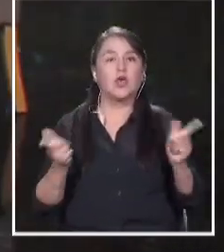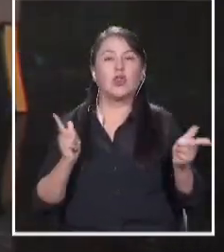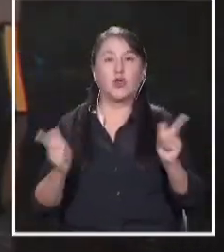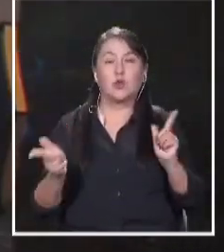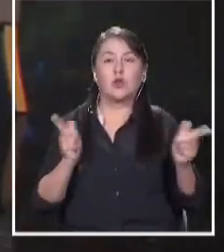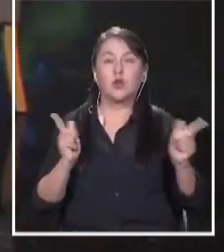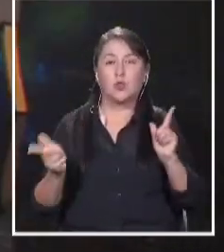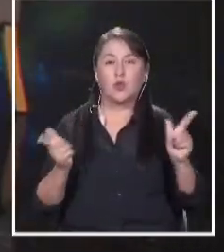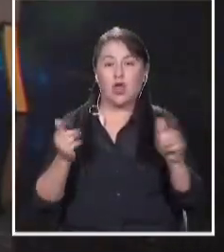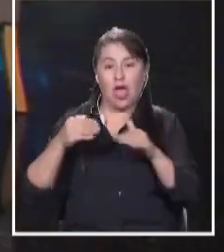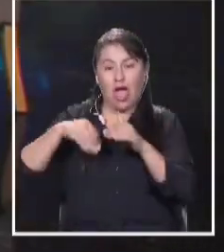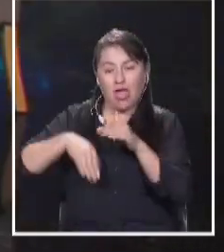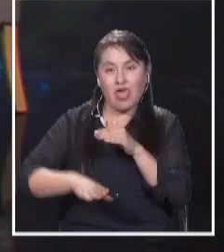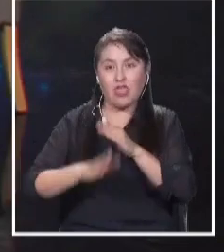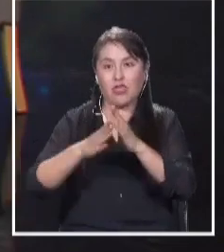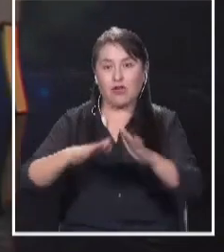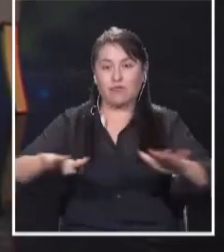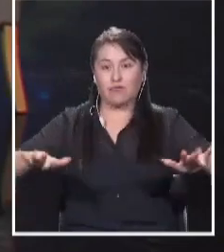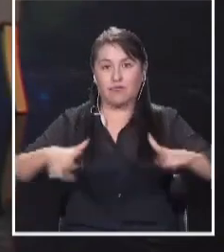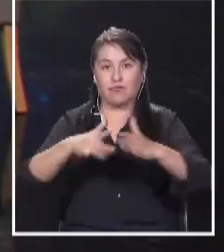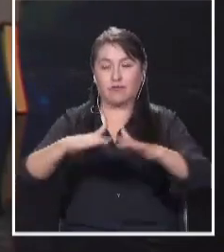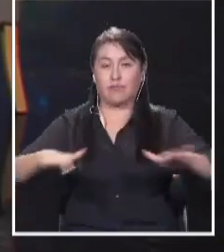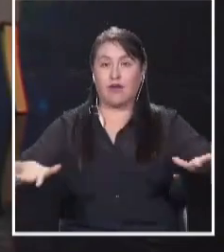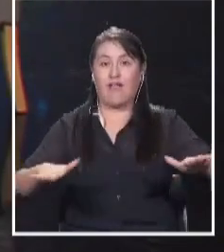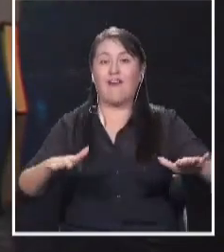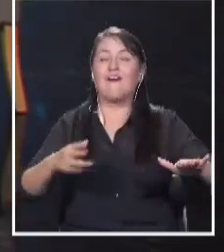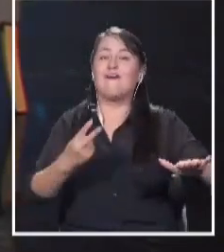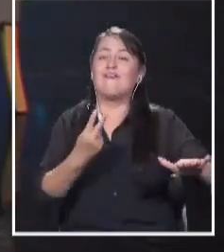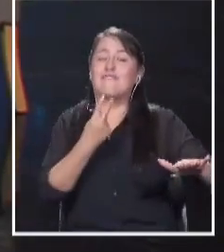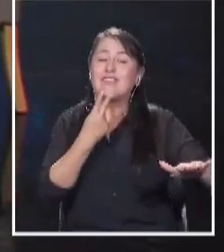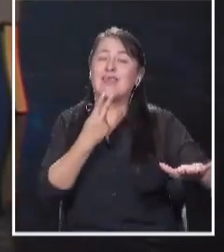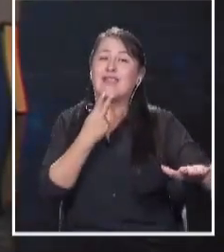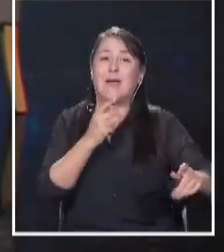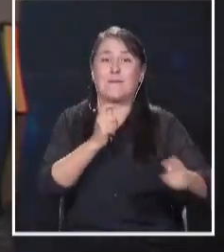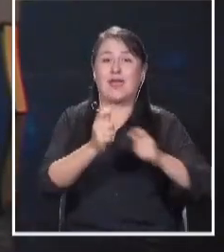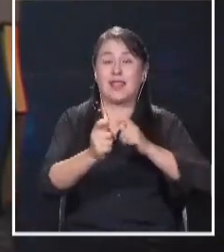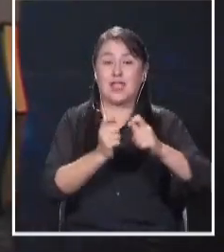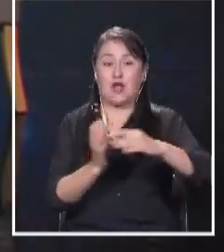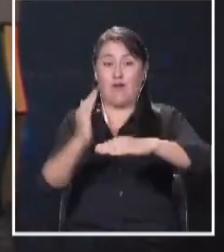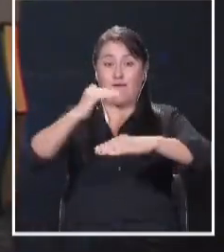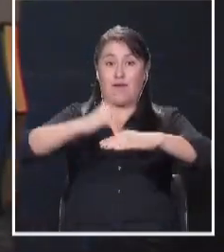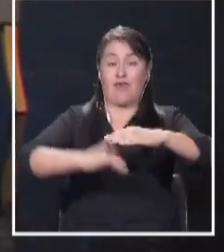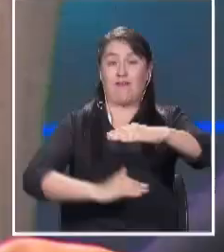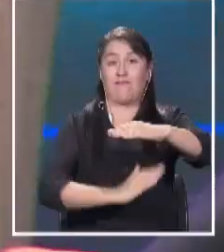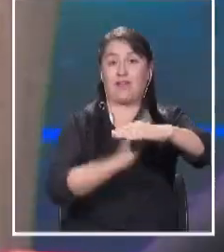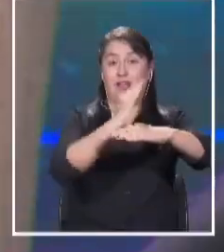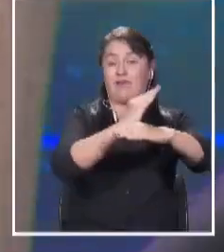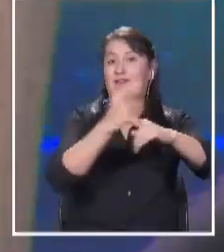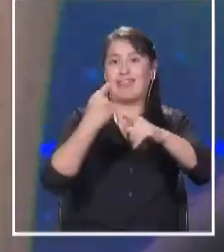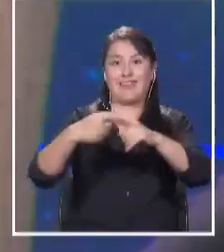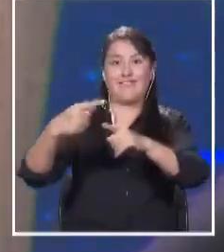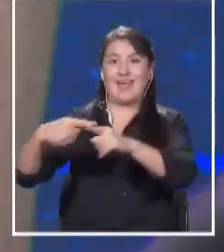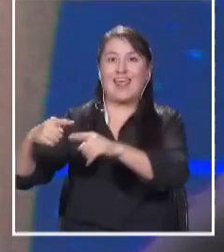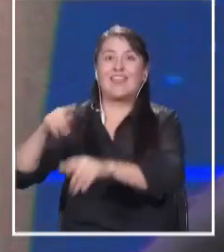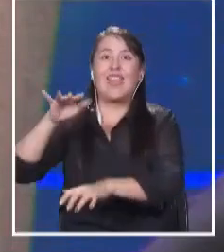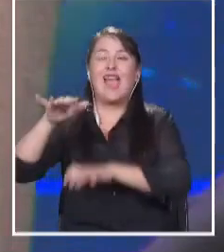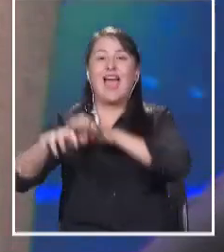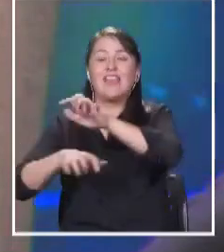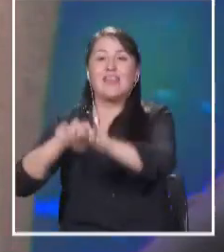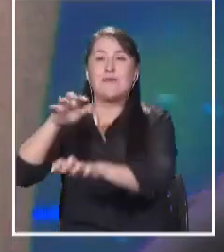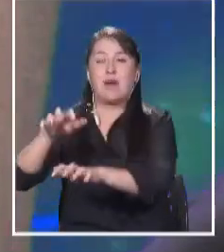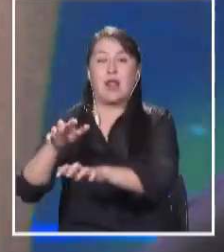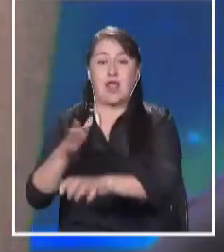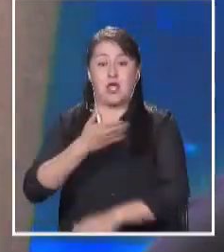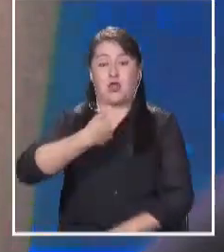en los océanos finalmente pone en riesgo la vida tanto de las ballenas como del resto de los ecosistemas y finalmente nuestra propia